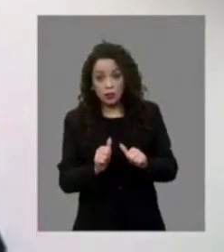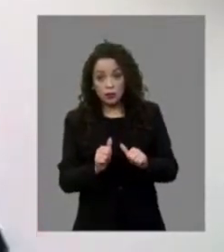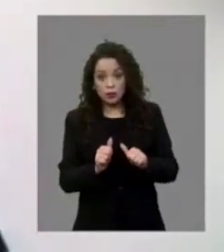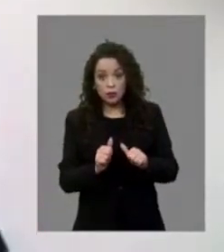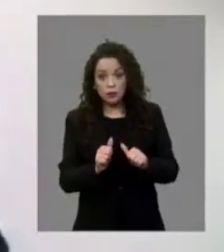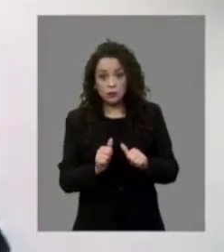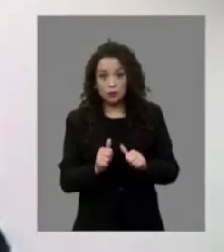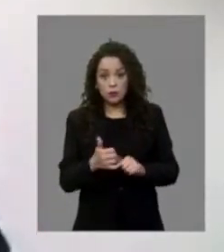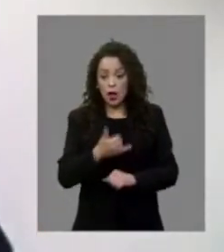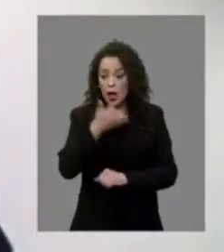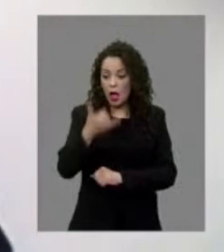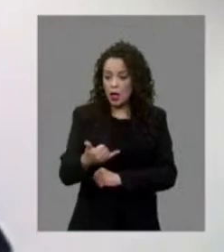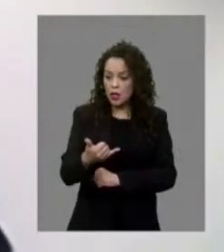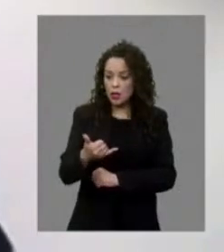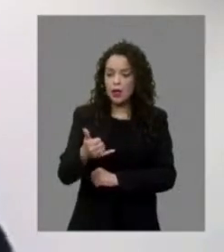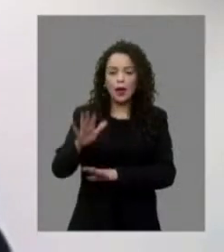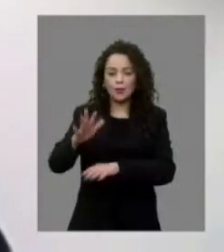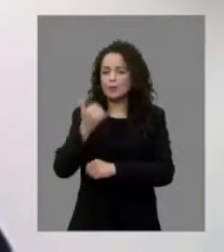Y otro